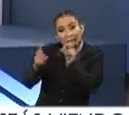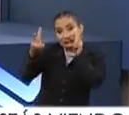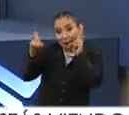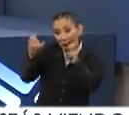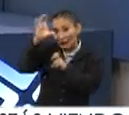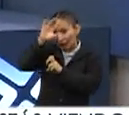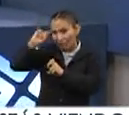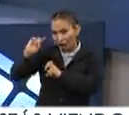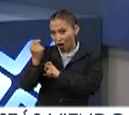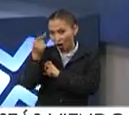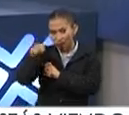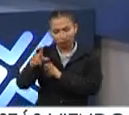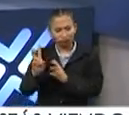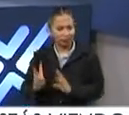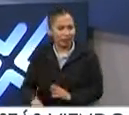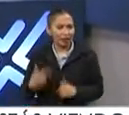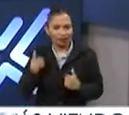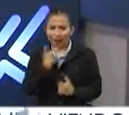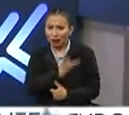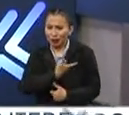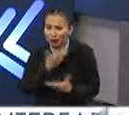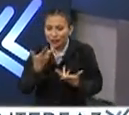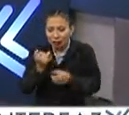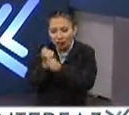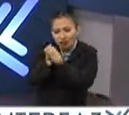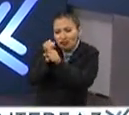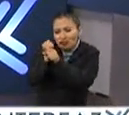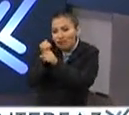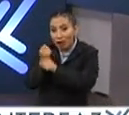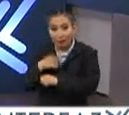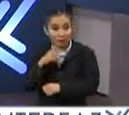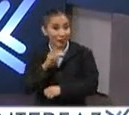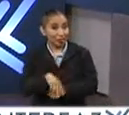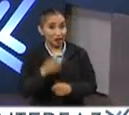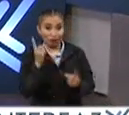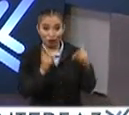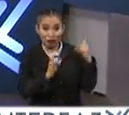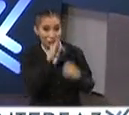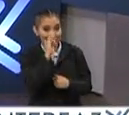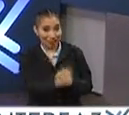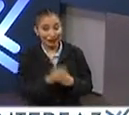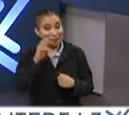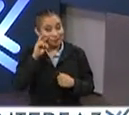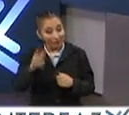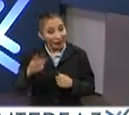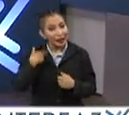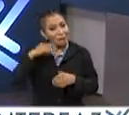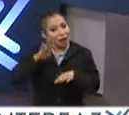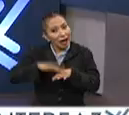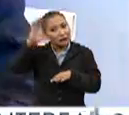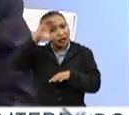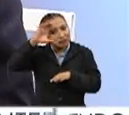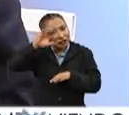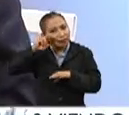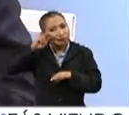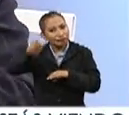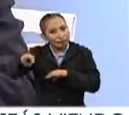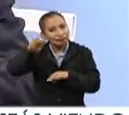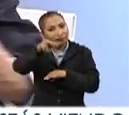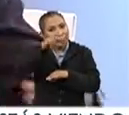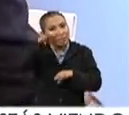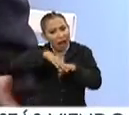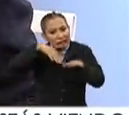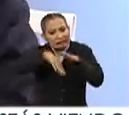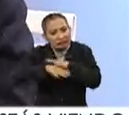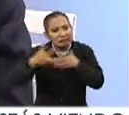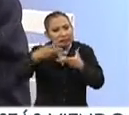tema, ciencia y tecnología, que de verdad disfruto mucho hacer este tipo de reportajes. No nos cabe la menor duda. Hoy además la ciencia cada vez más